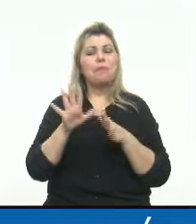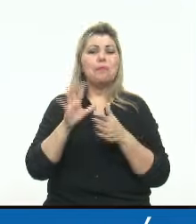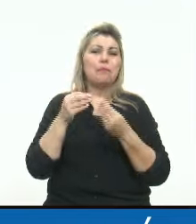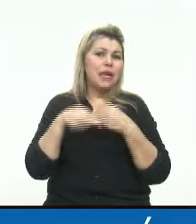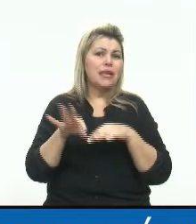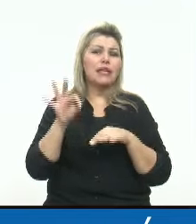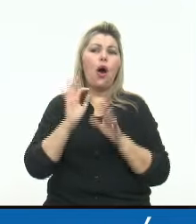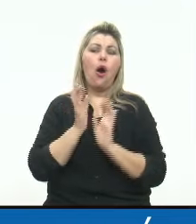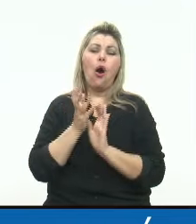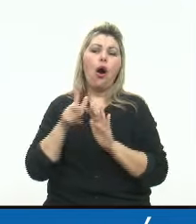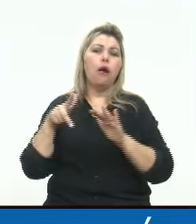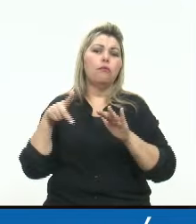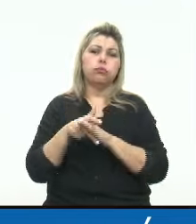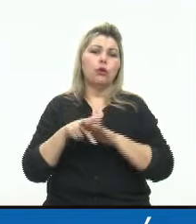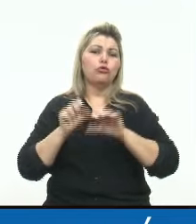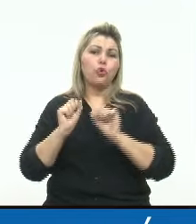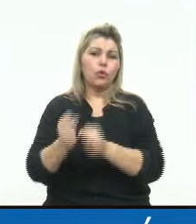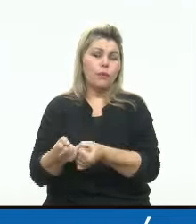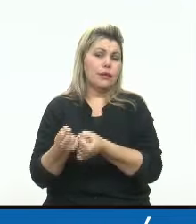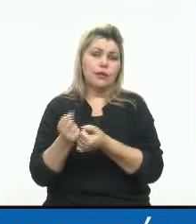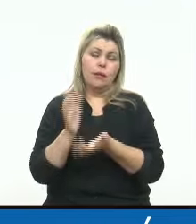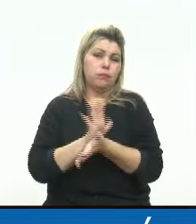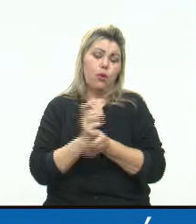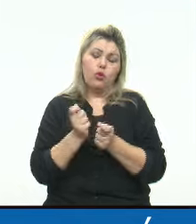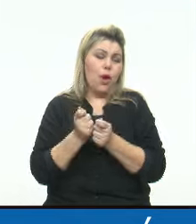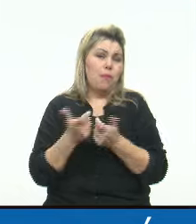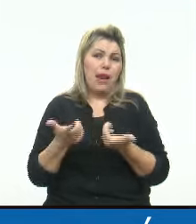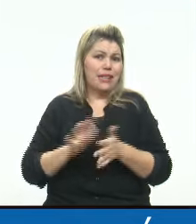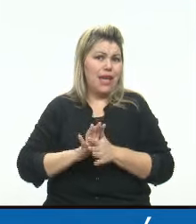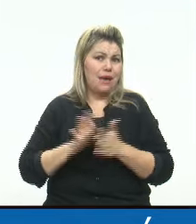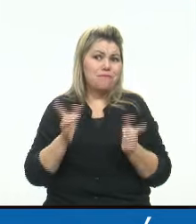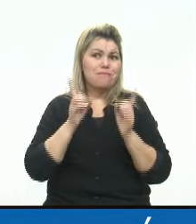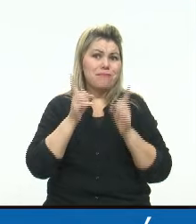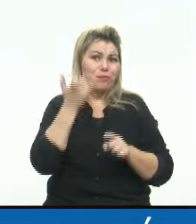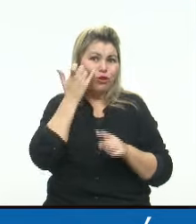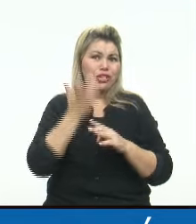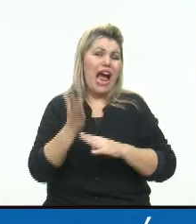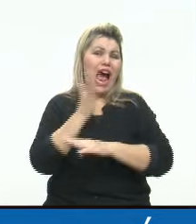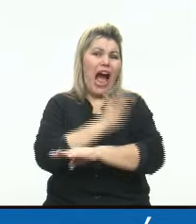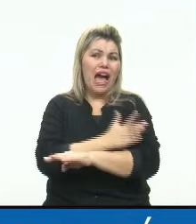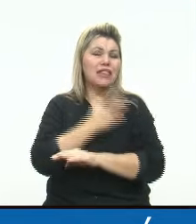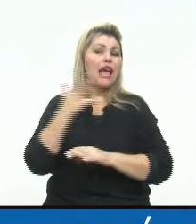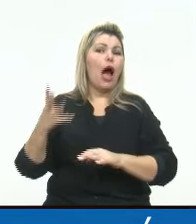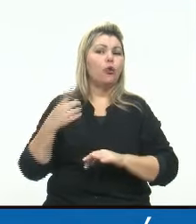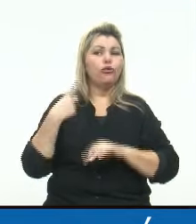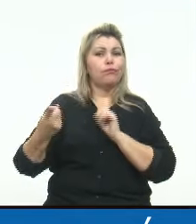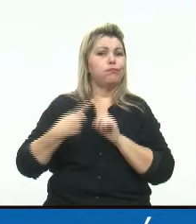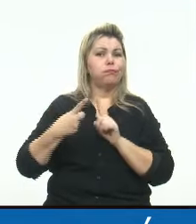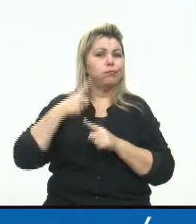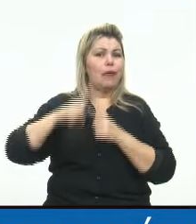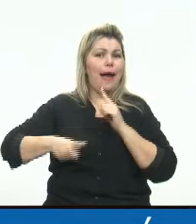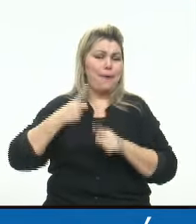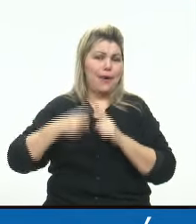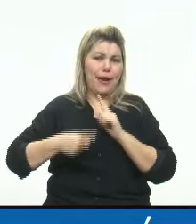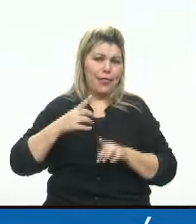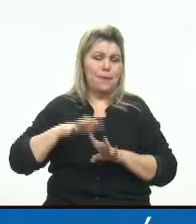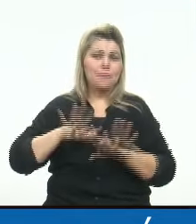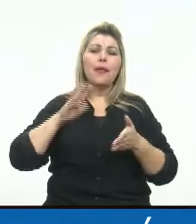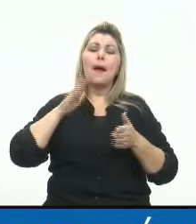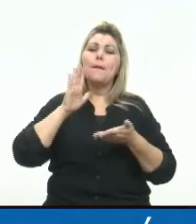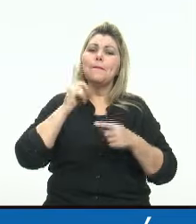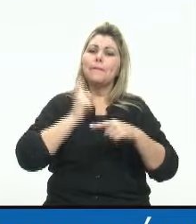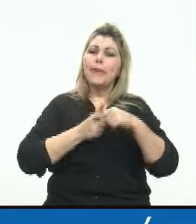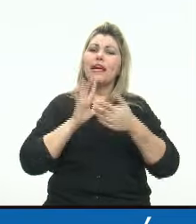plata. Esto ha sido acordado con cada una de las autoridades correspondientes. Particularmente con respecto al acueducto de la